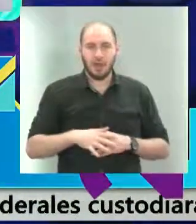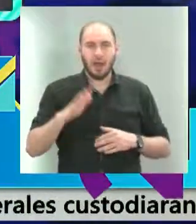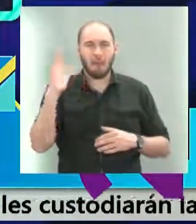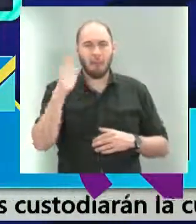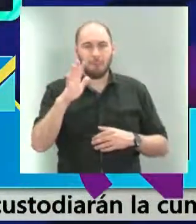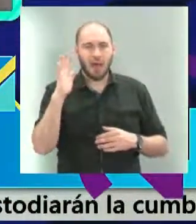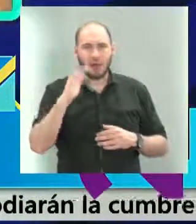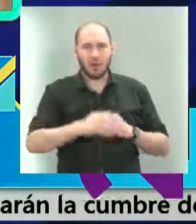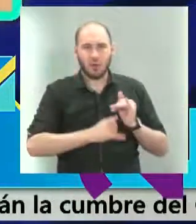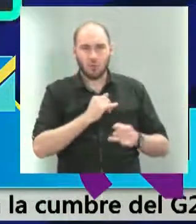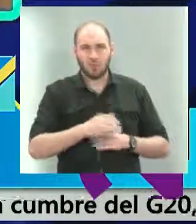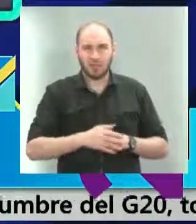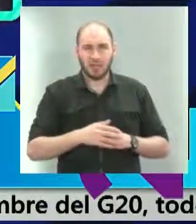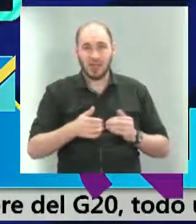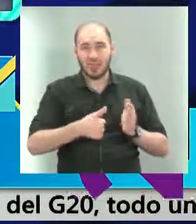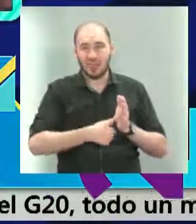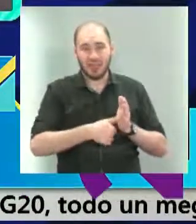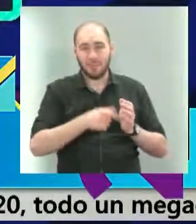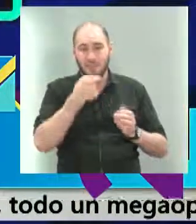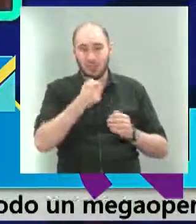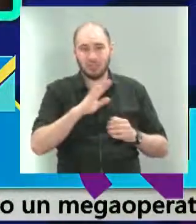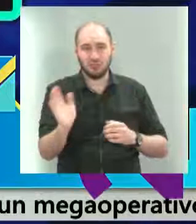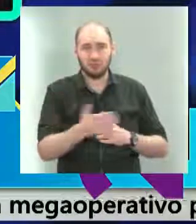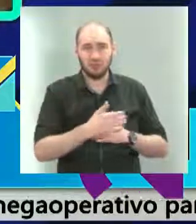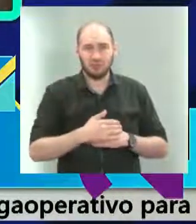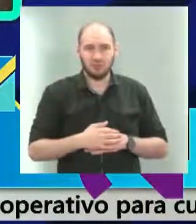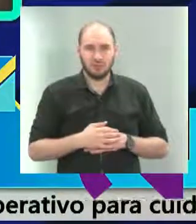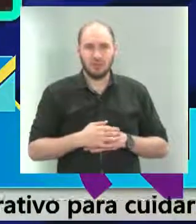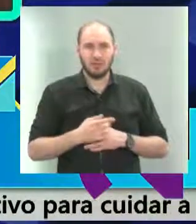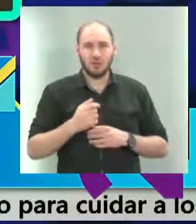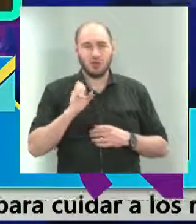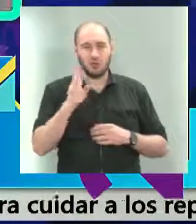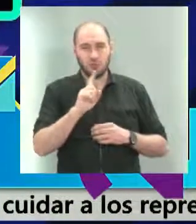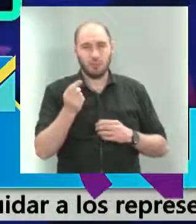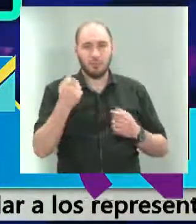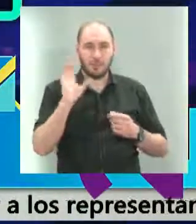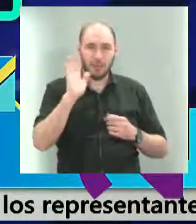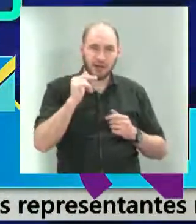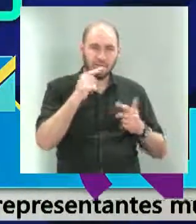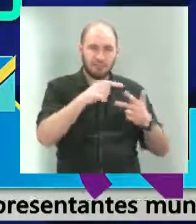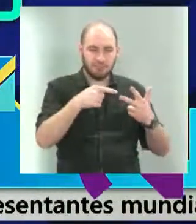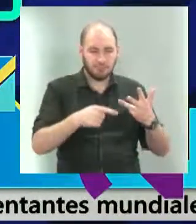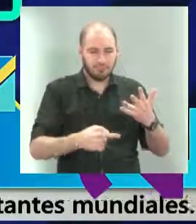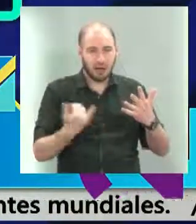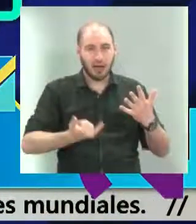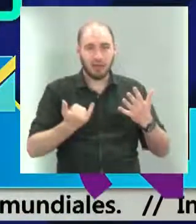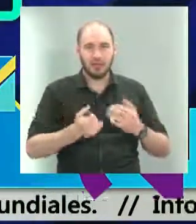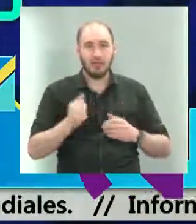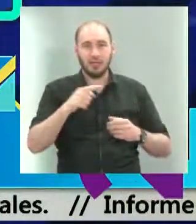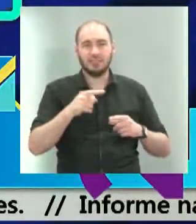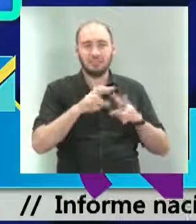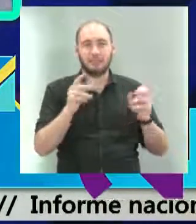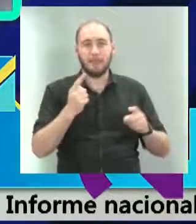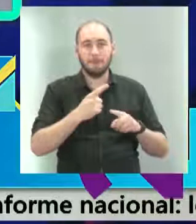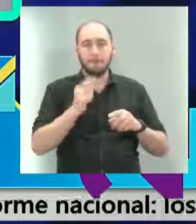D, decían, lo identificaban todos los periodistas. No quiero nombrar ningún club, pero estaba la barra de tanto, que en ese momento fueron un acto